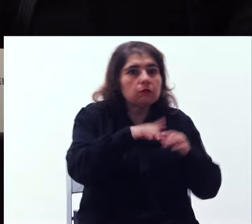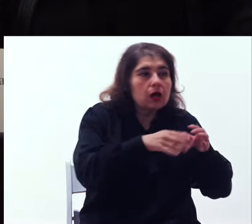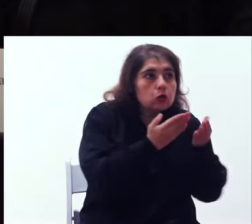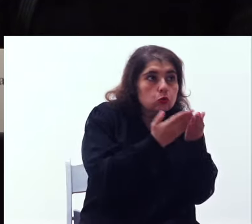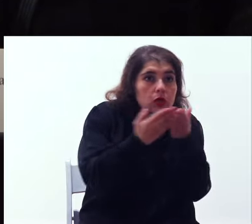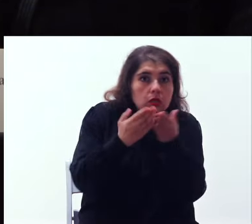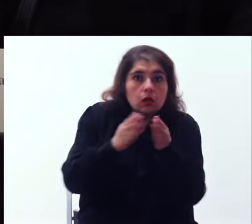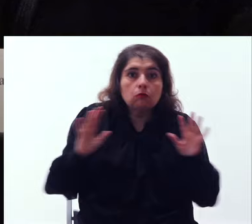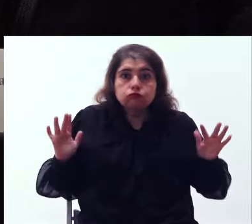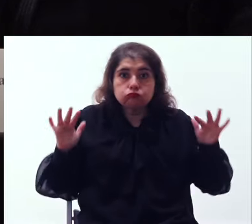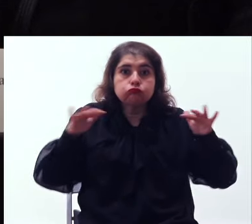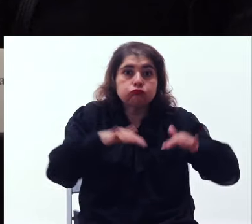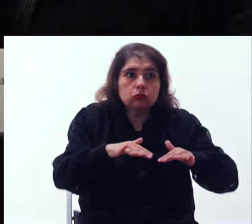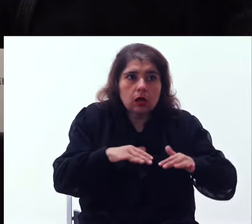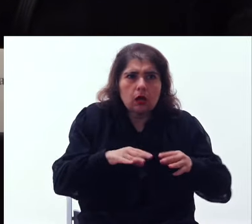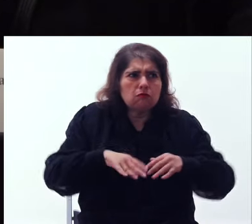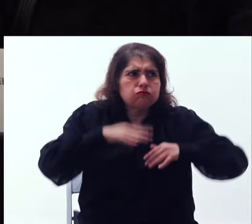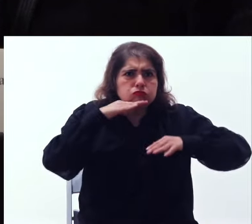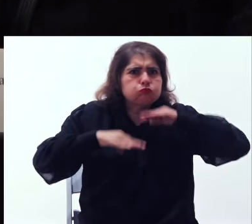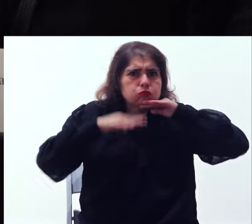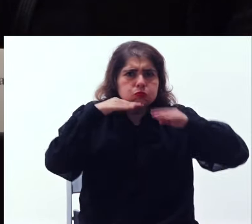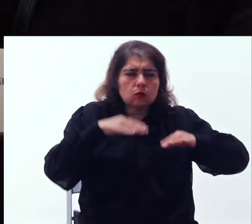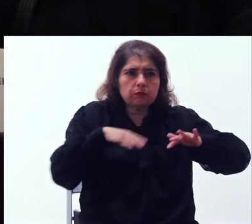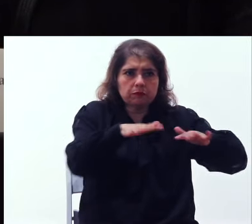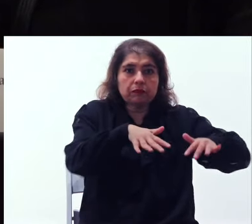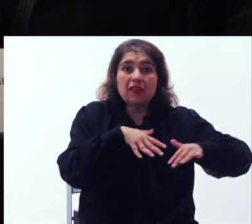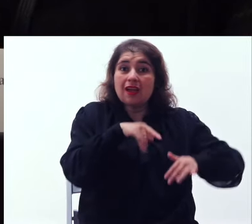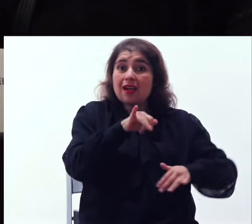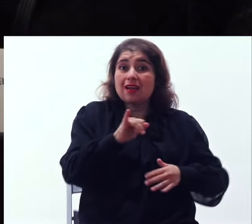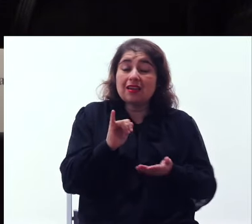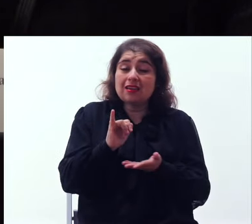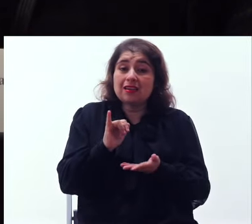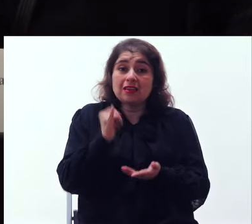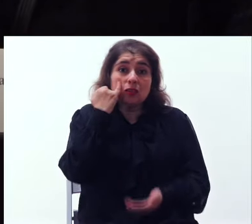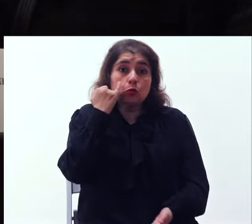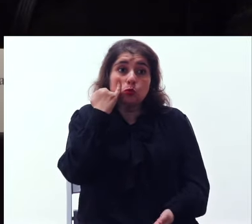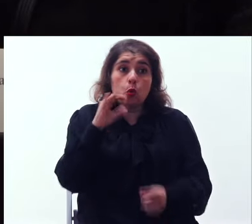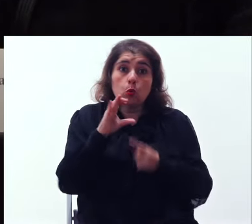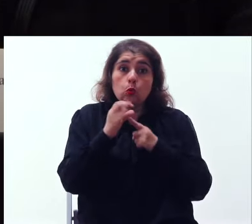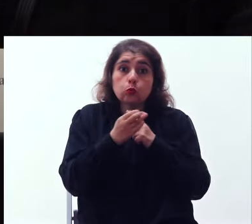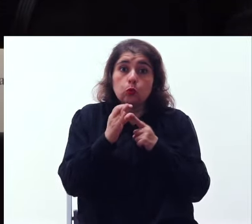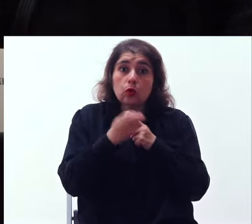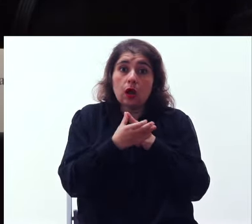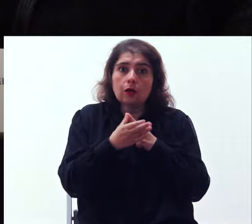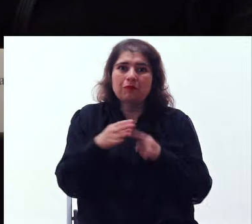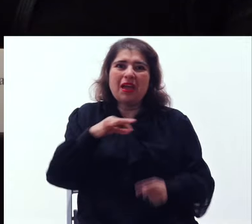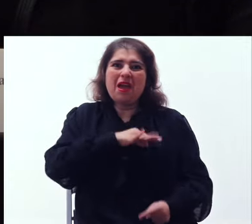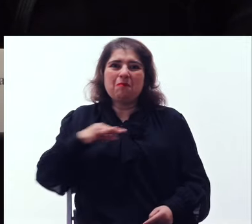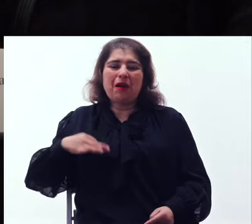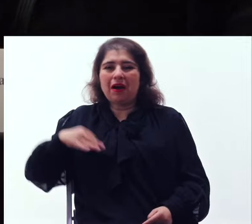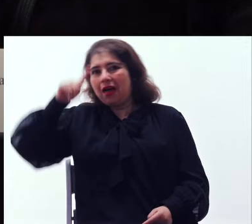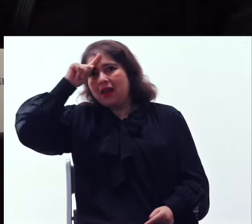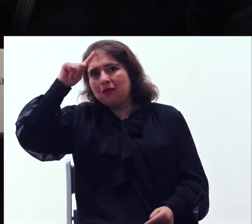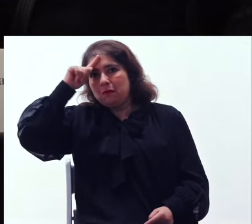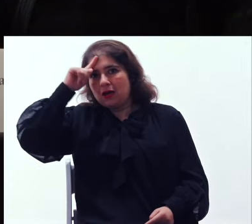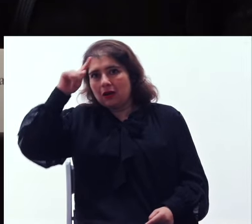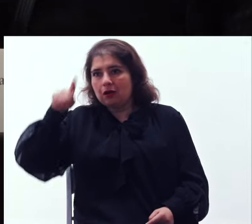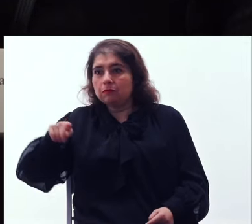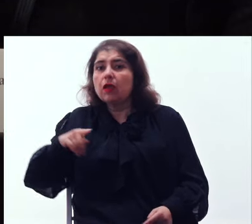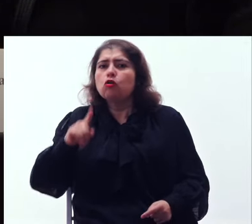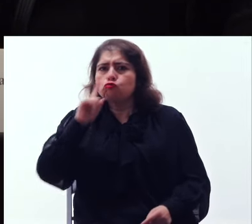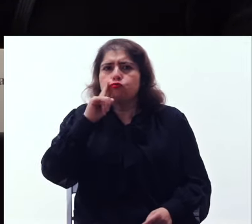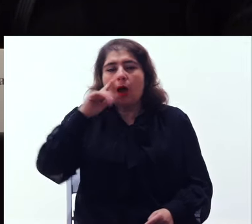el dato a mis alumnos y nos juntábamos en la sala del Goethe, que se llenaba. Ese instituto cultural estaba resguardado por la